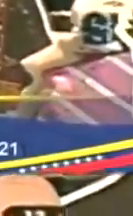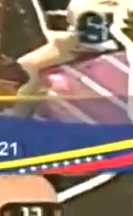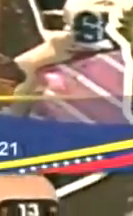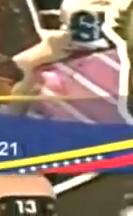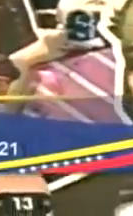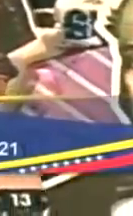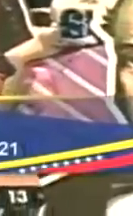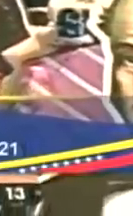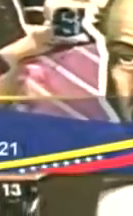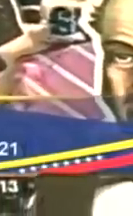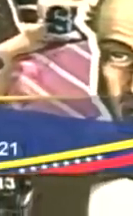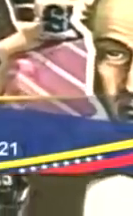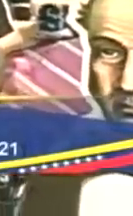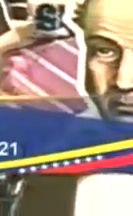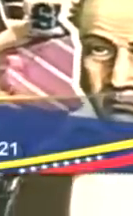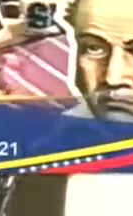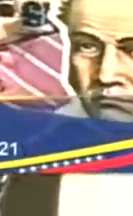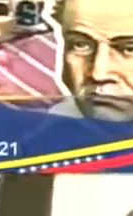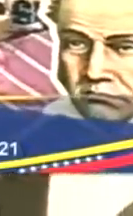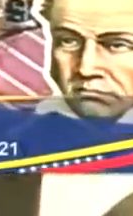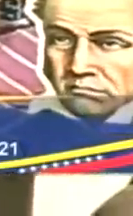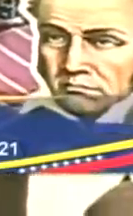Tecnología.